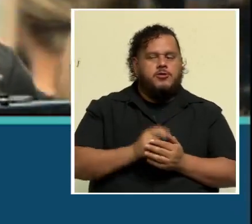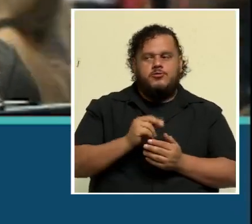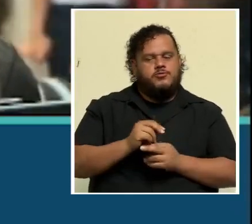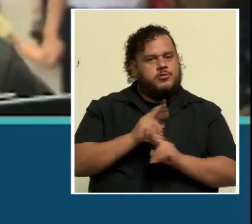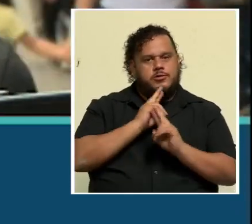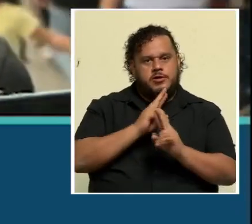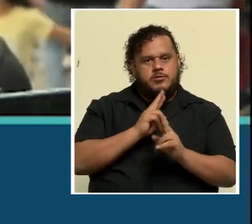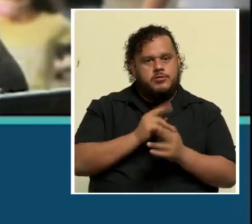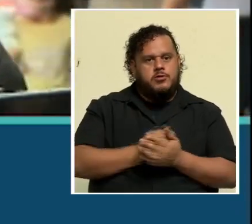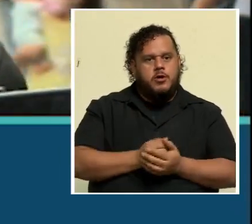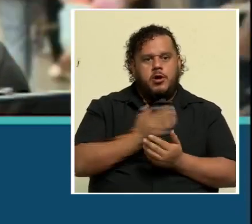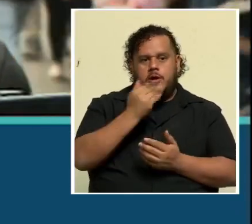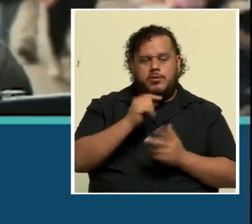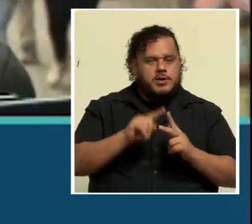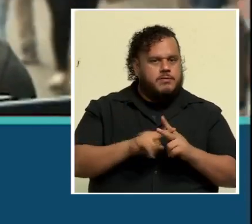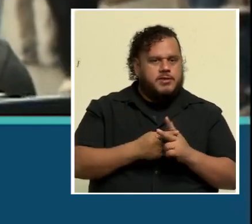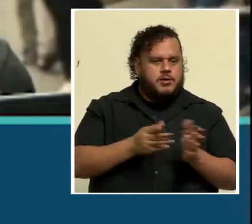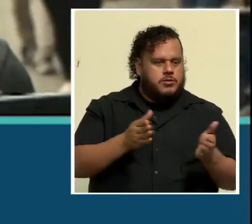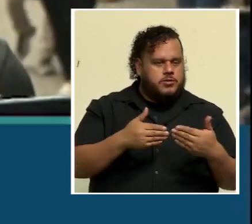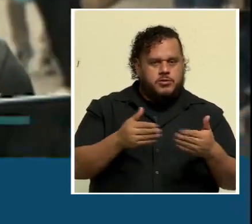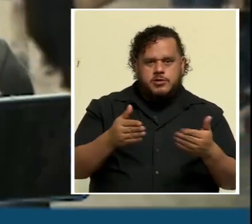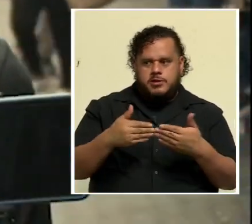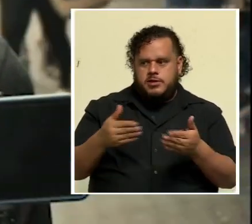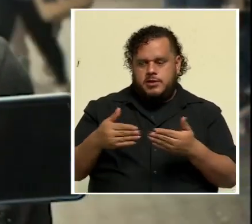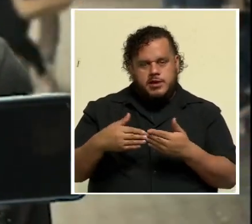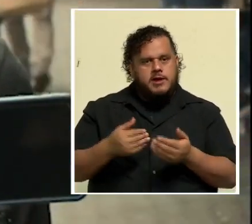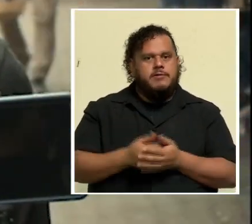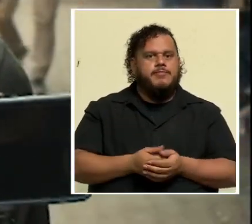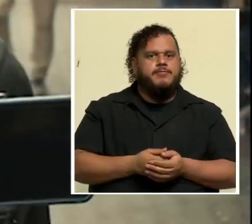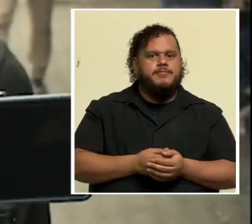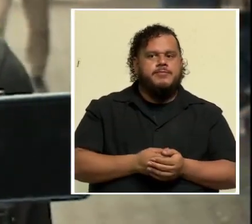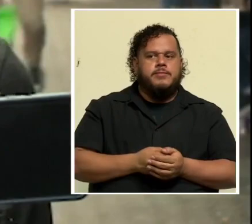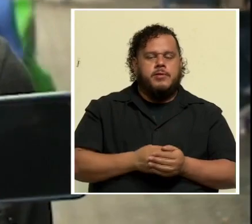resultó porque empezaron los cierres, empezaron